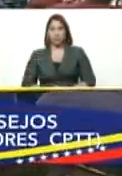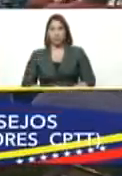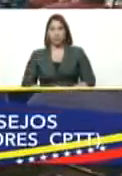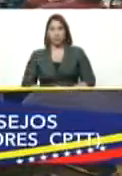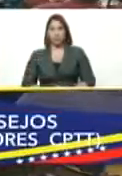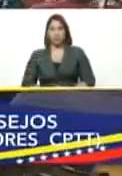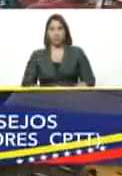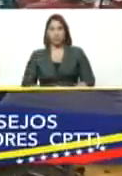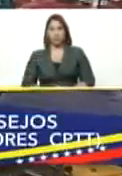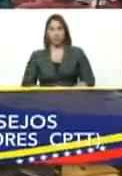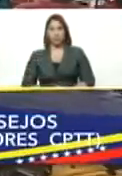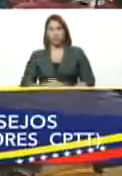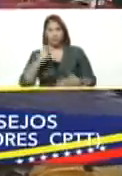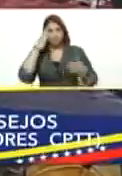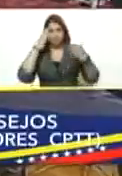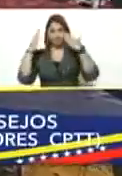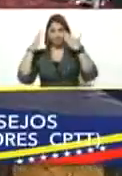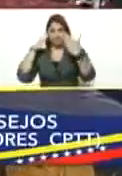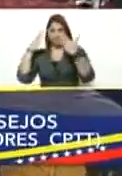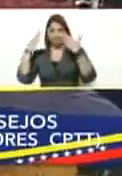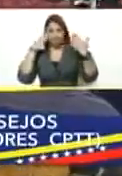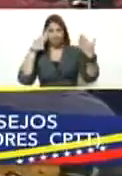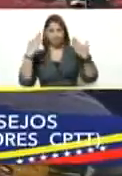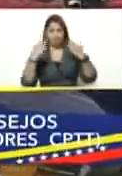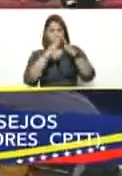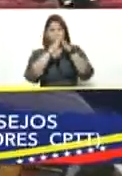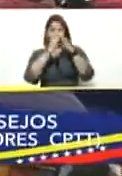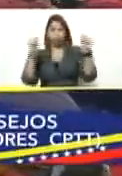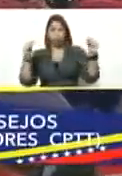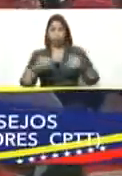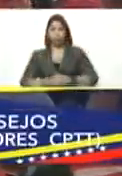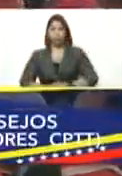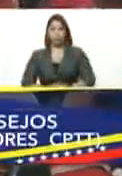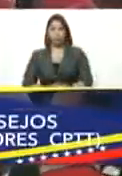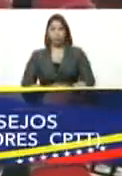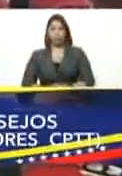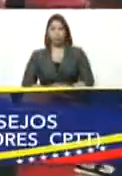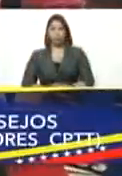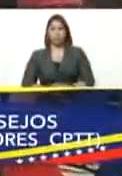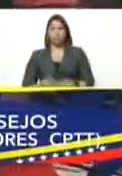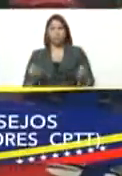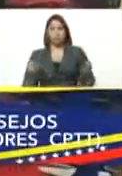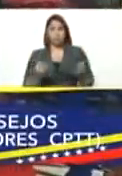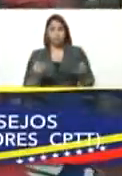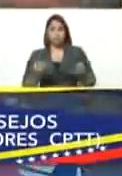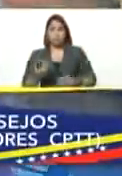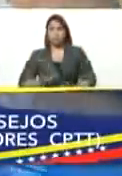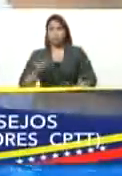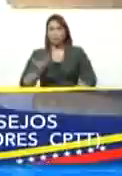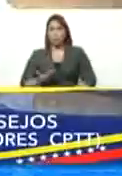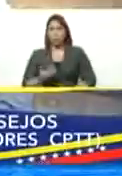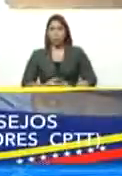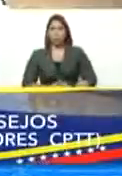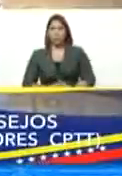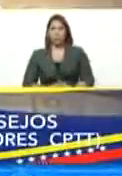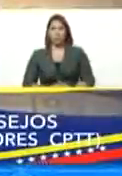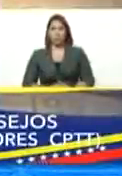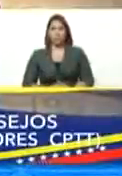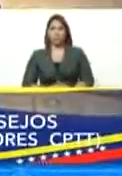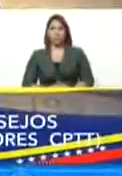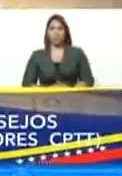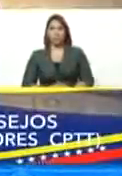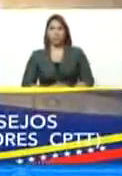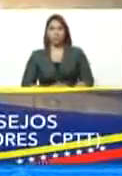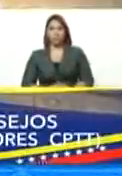Mi saludo, pues, camaradas, a todos. De verdad, me parece muy importante.